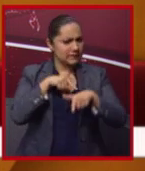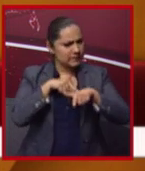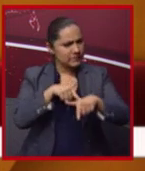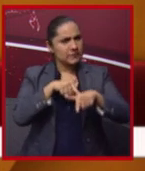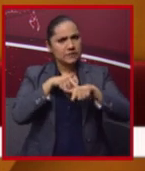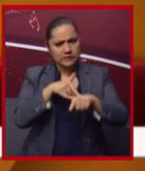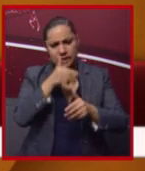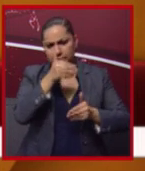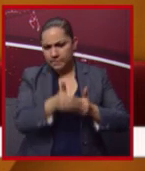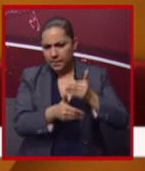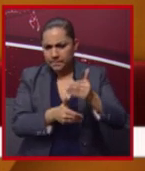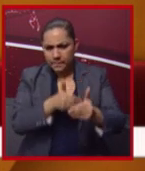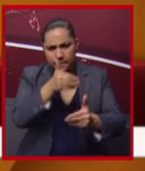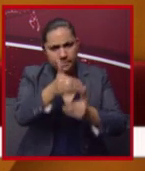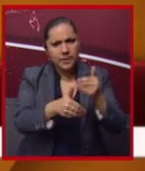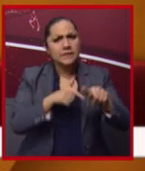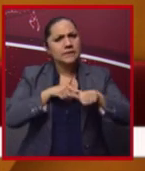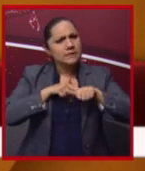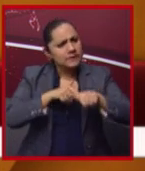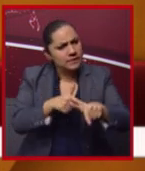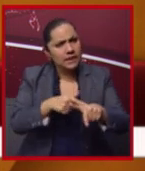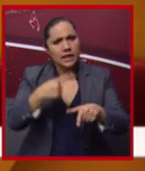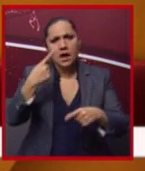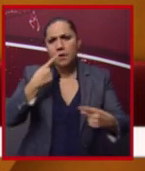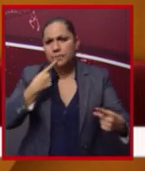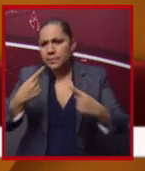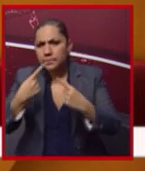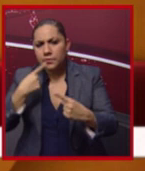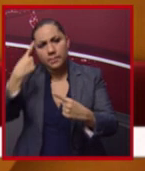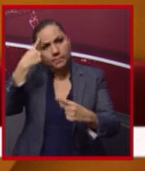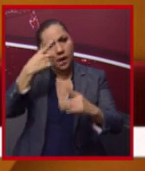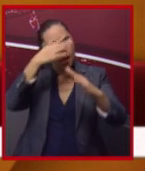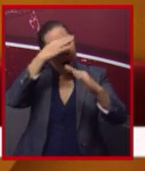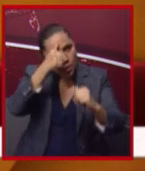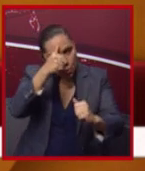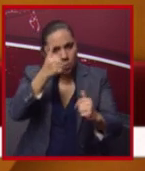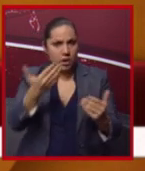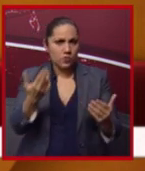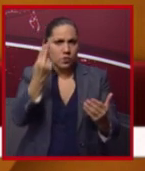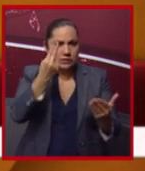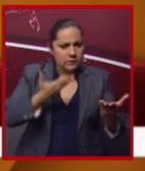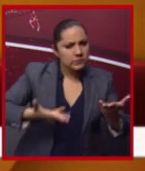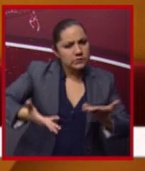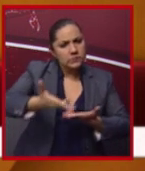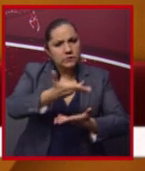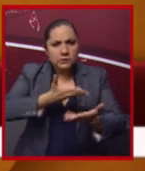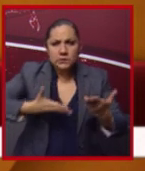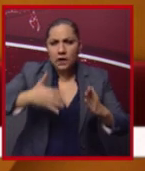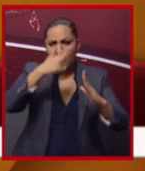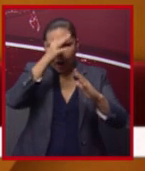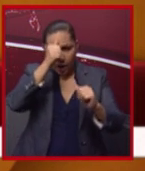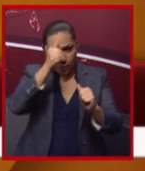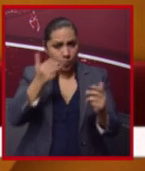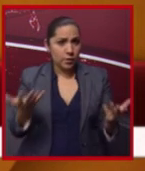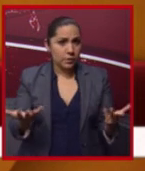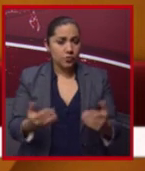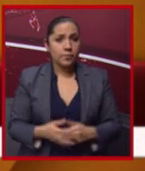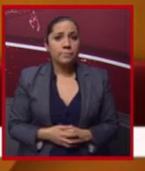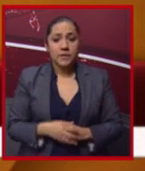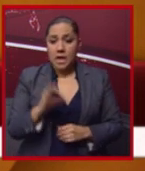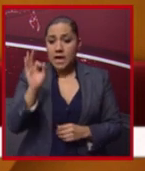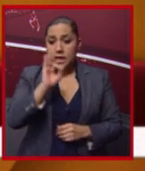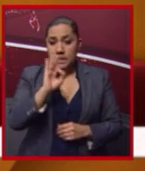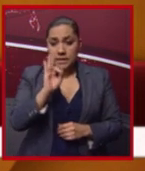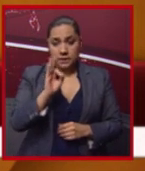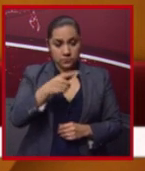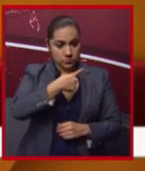momento por los consensos y por los acuerdos. Porque aunque lleguemos o no a la